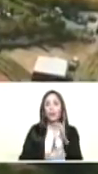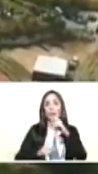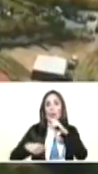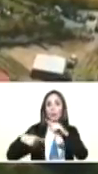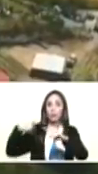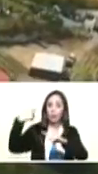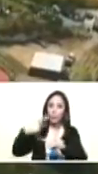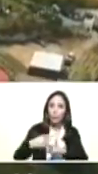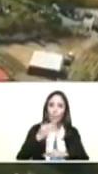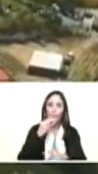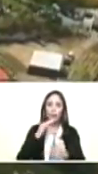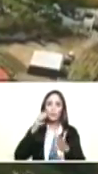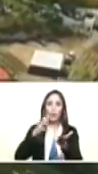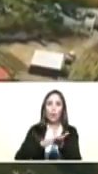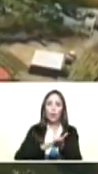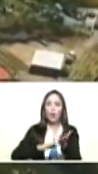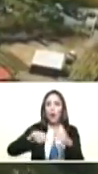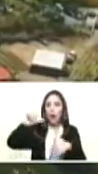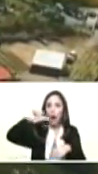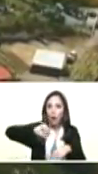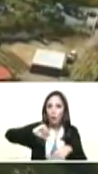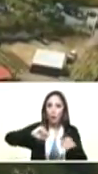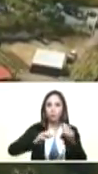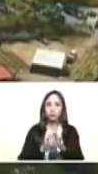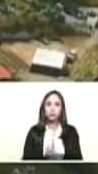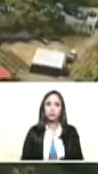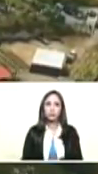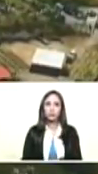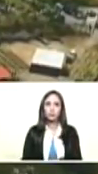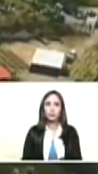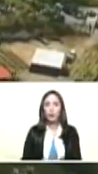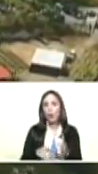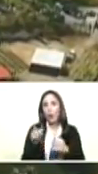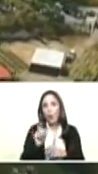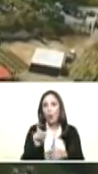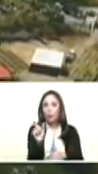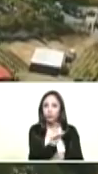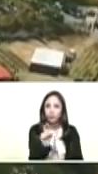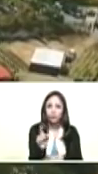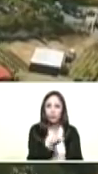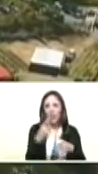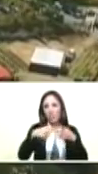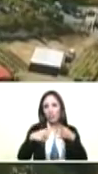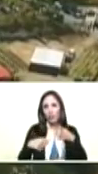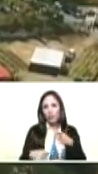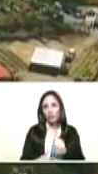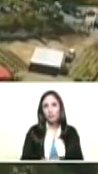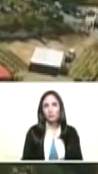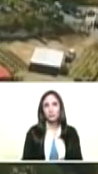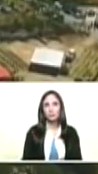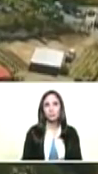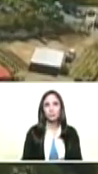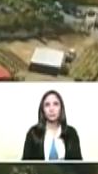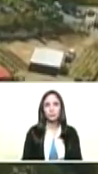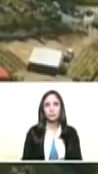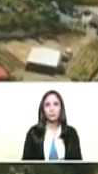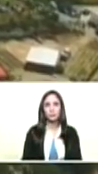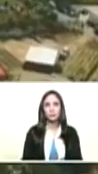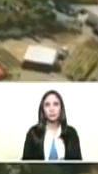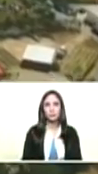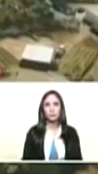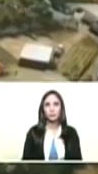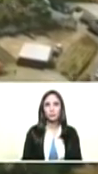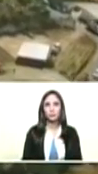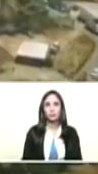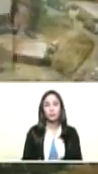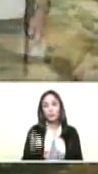permite los tipos de pimentones que usted ahorita cultivó, cosechó y las lechugas de esa calidad. Para